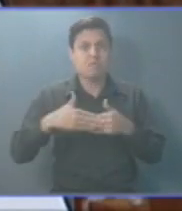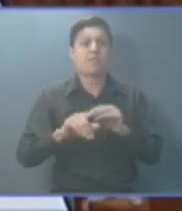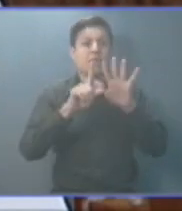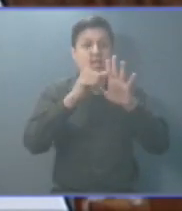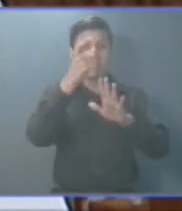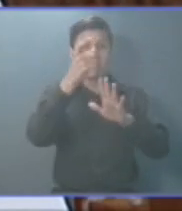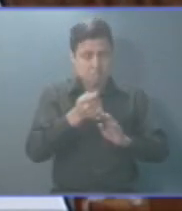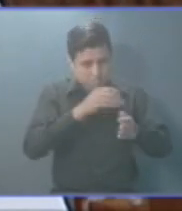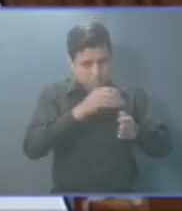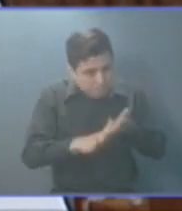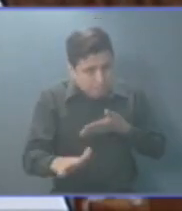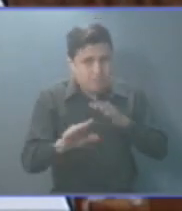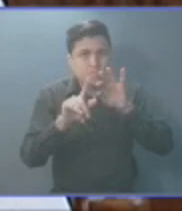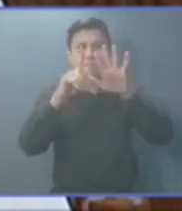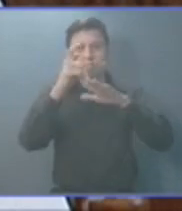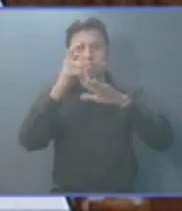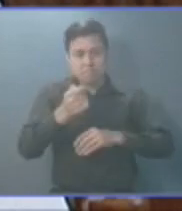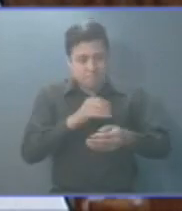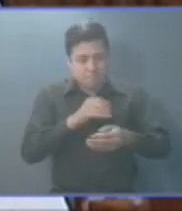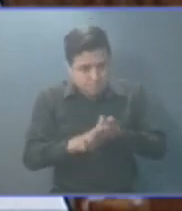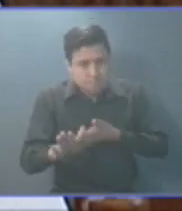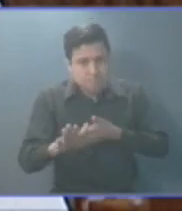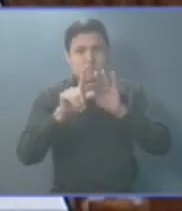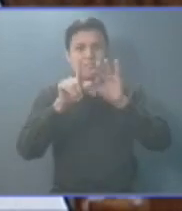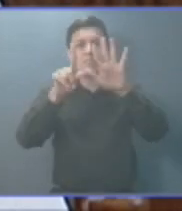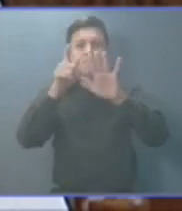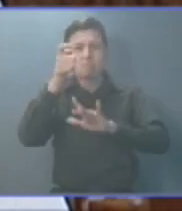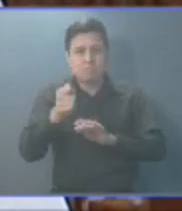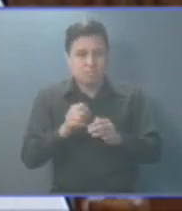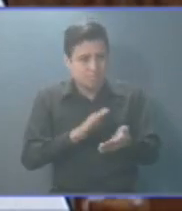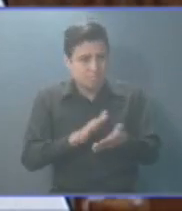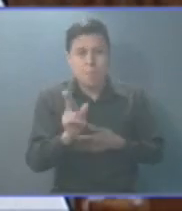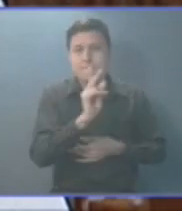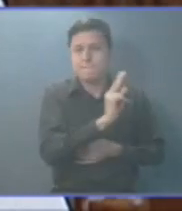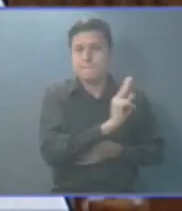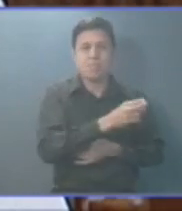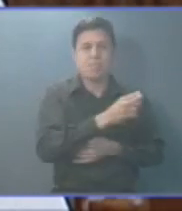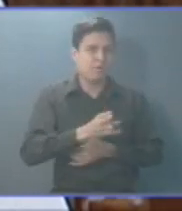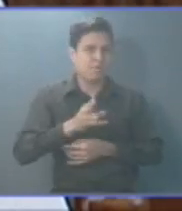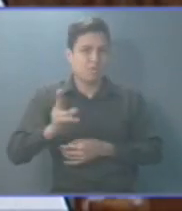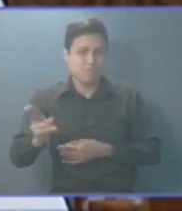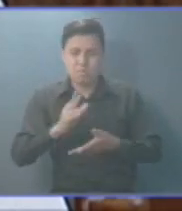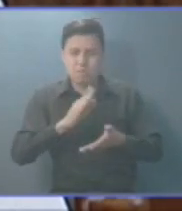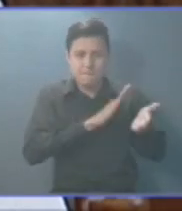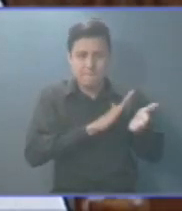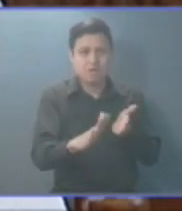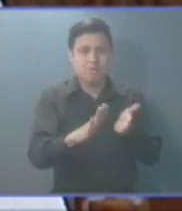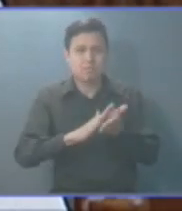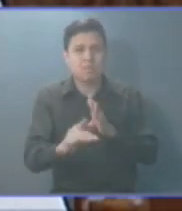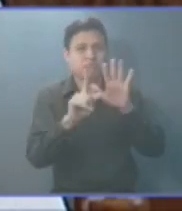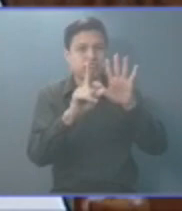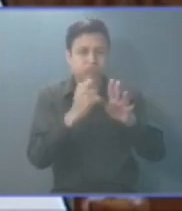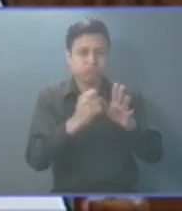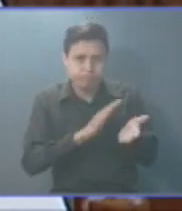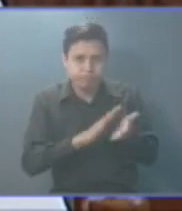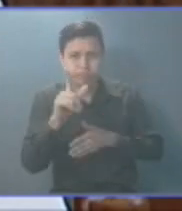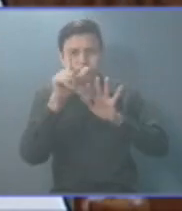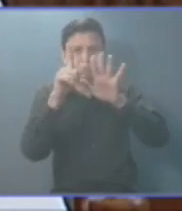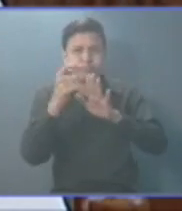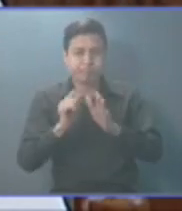semestralmente de forma consecutiva y en lo posible iguales, hasta la total cancelación del préstamo.